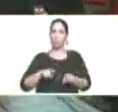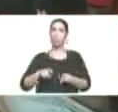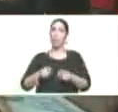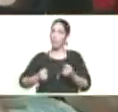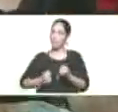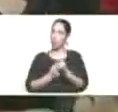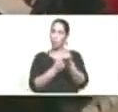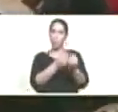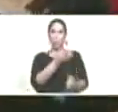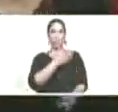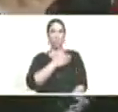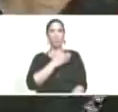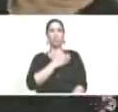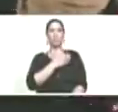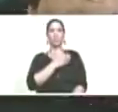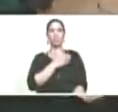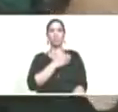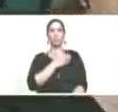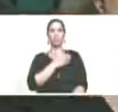ya